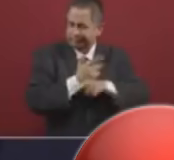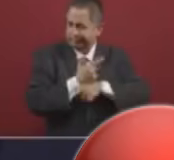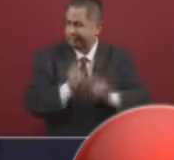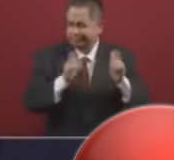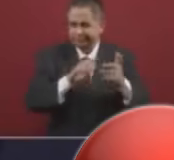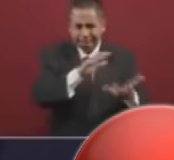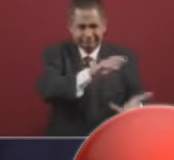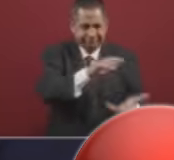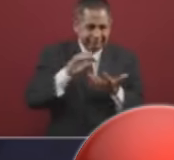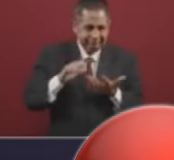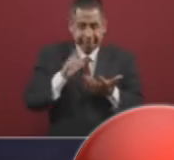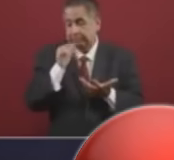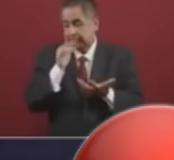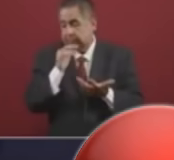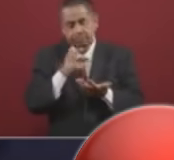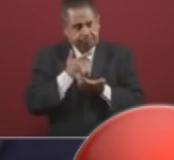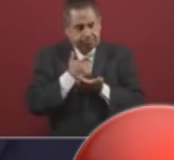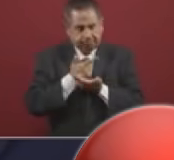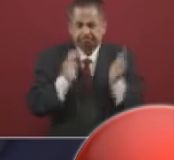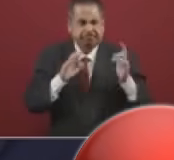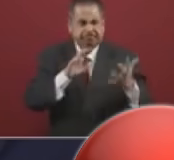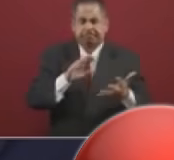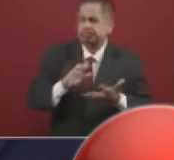Pronto, los bienes